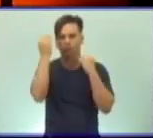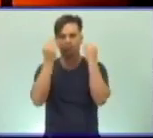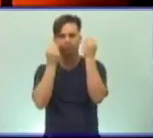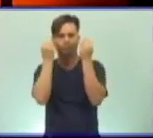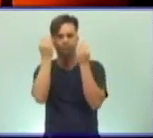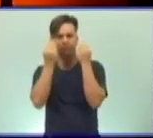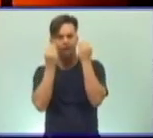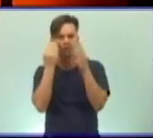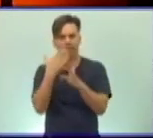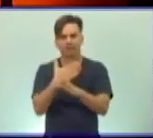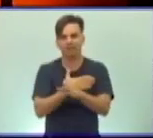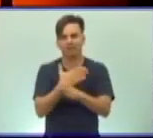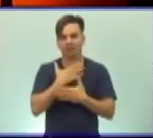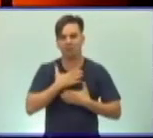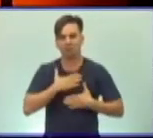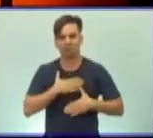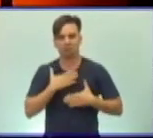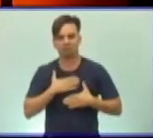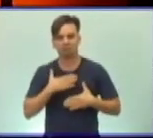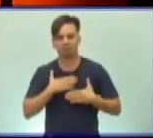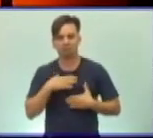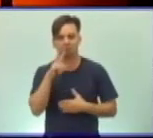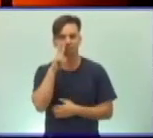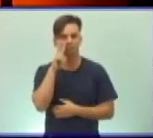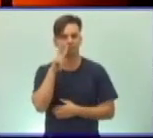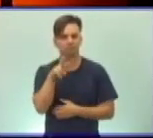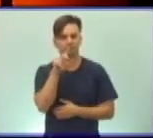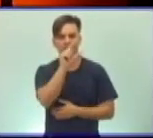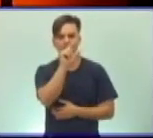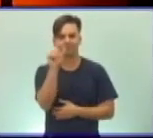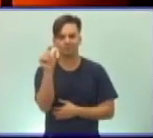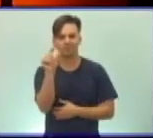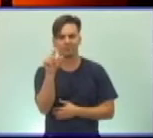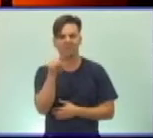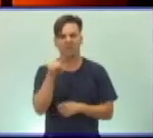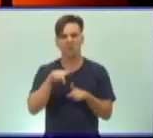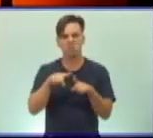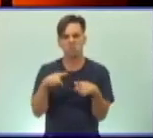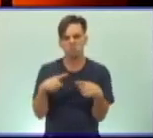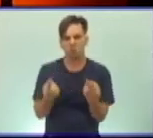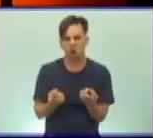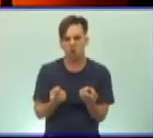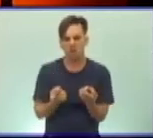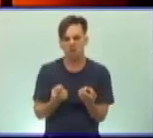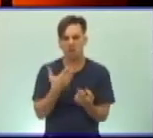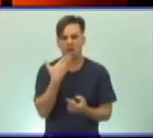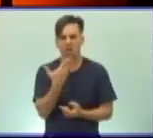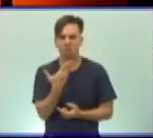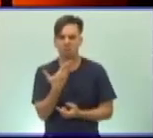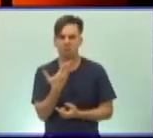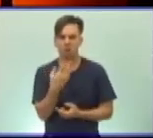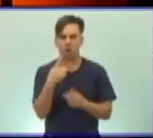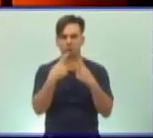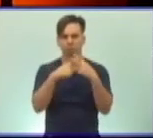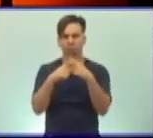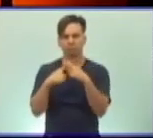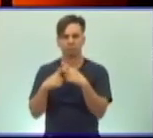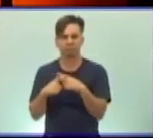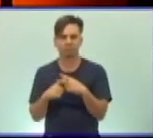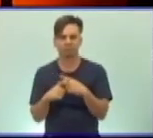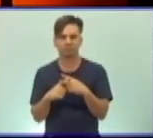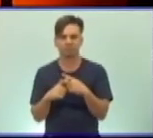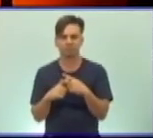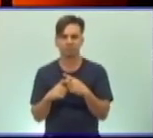analizar este sistema para determinar por qué vía de solución lo vamos a